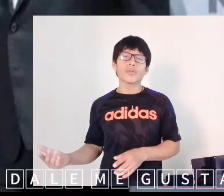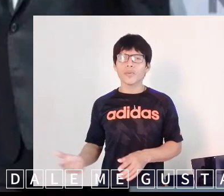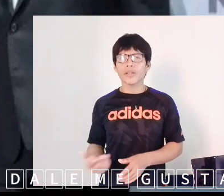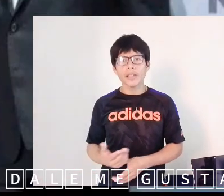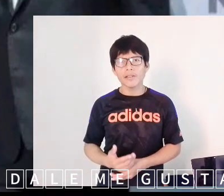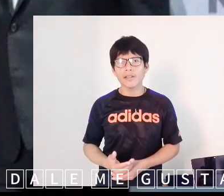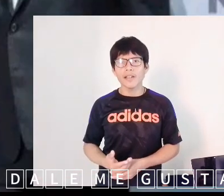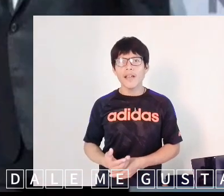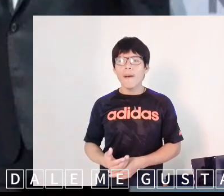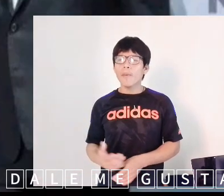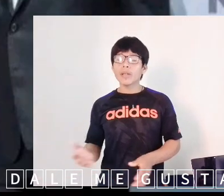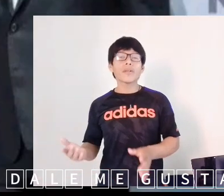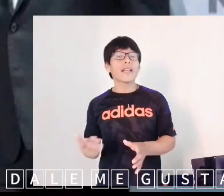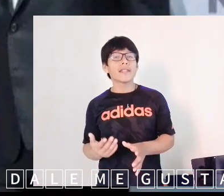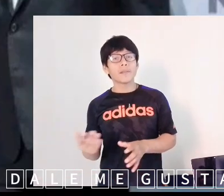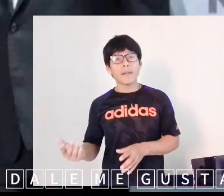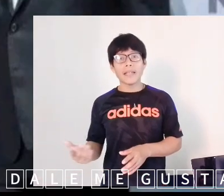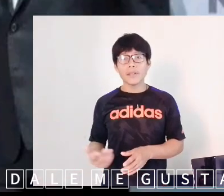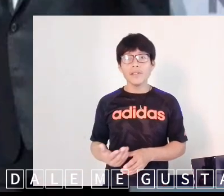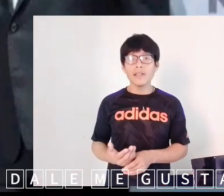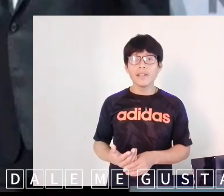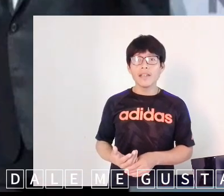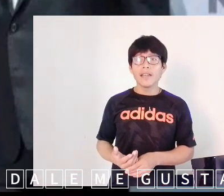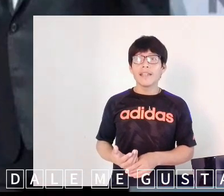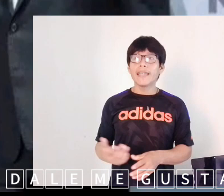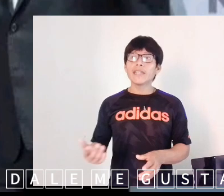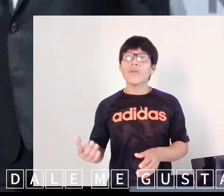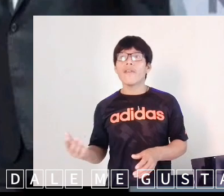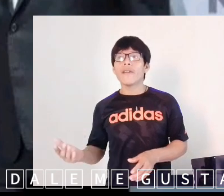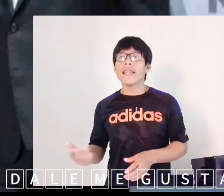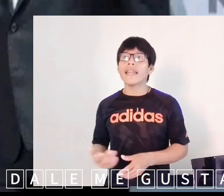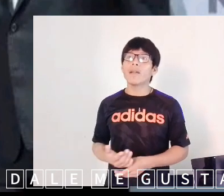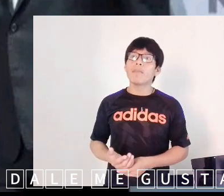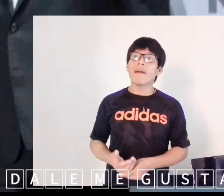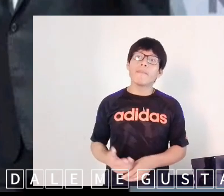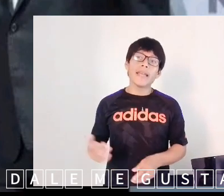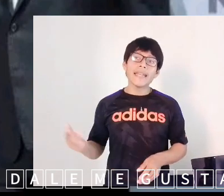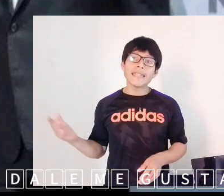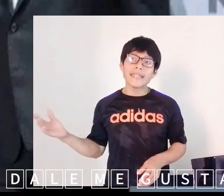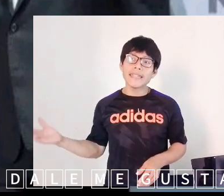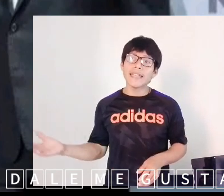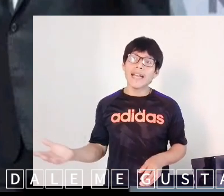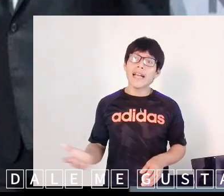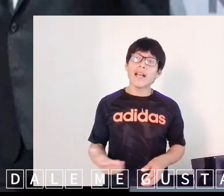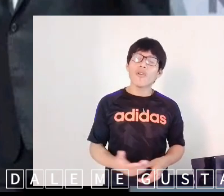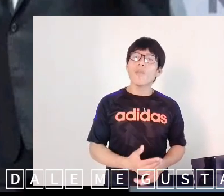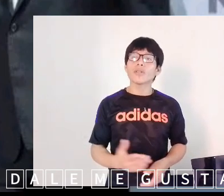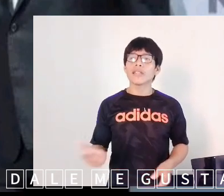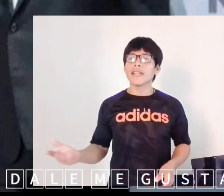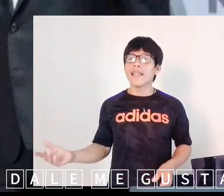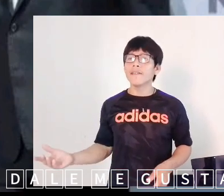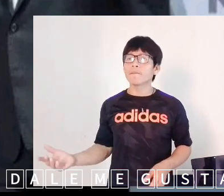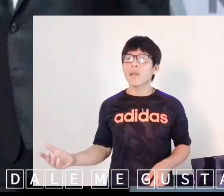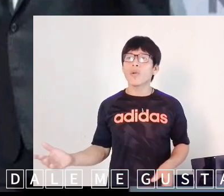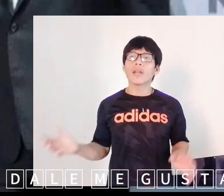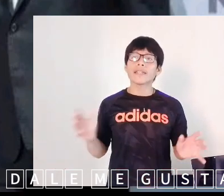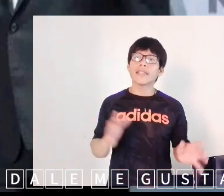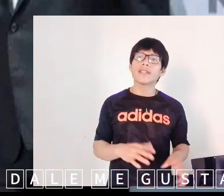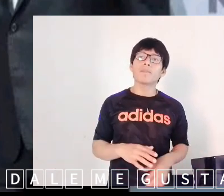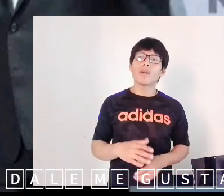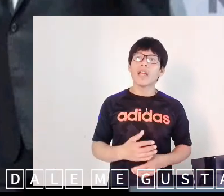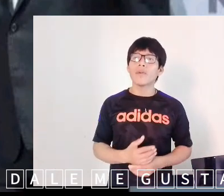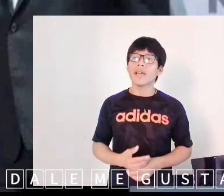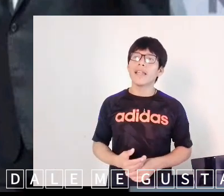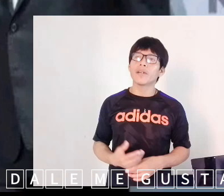nada de sus bolsillos. Por eso la desesperación de esto de frenar el plan B y siga como si nada lo que